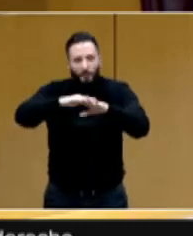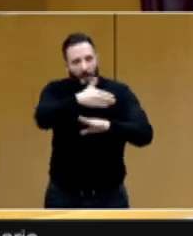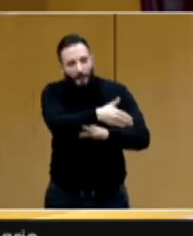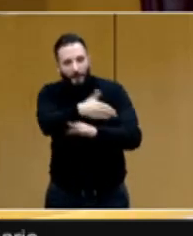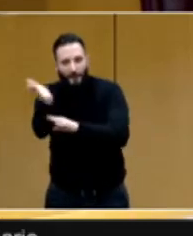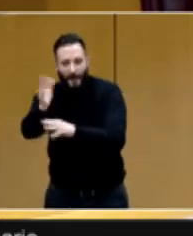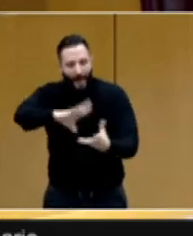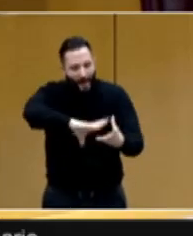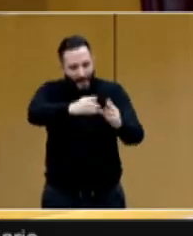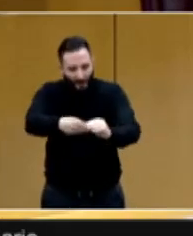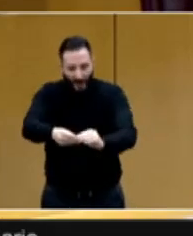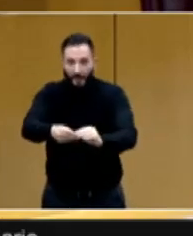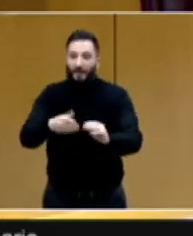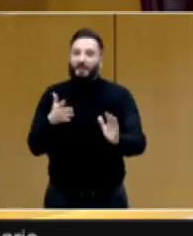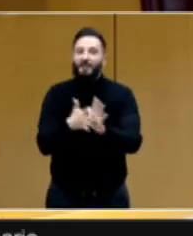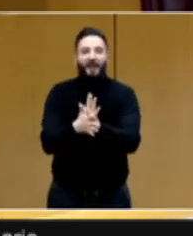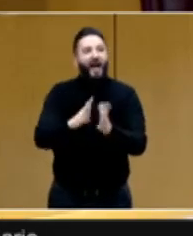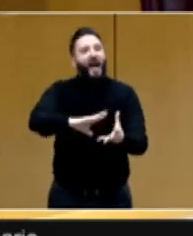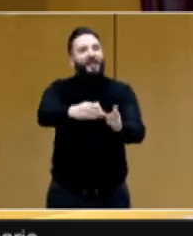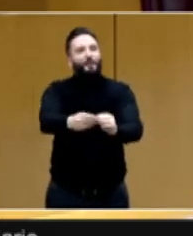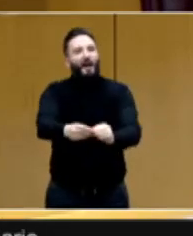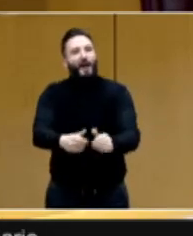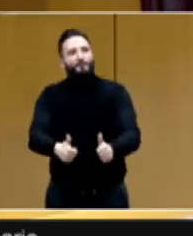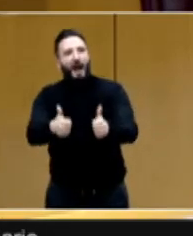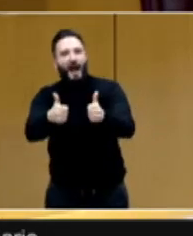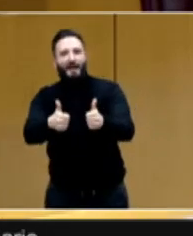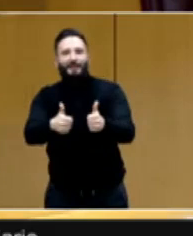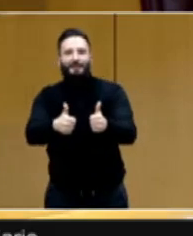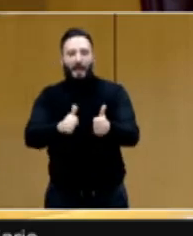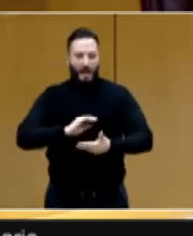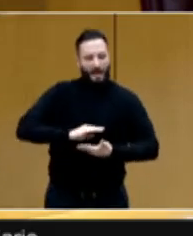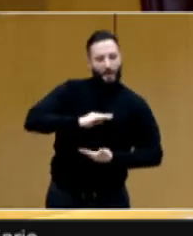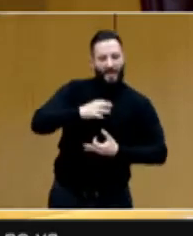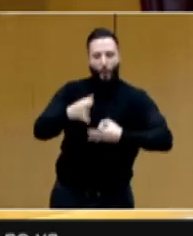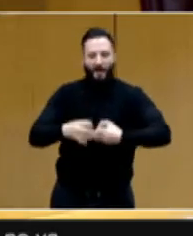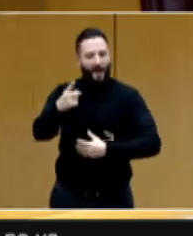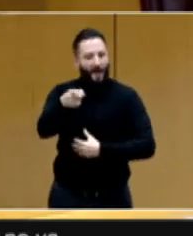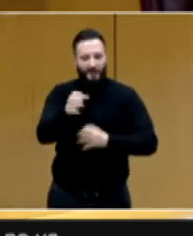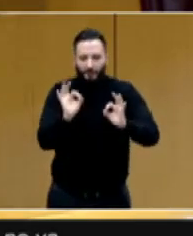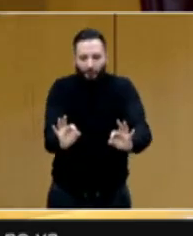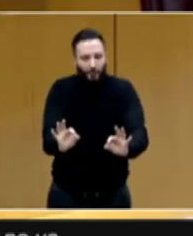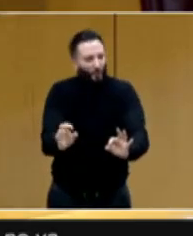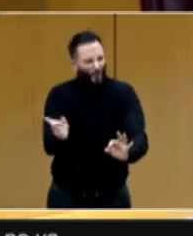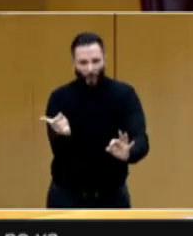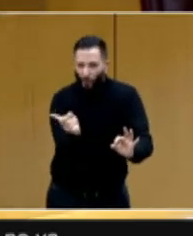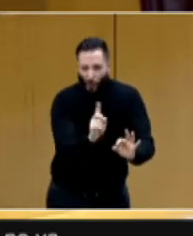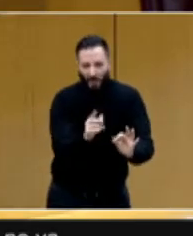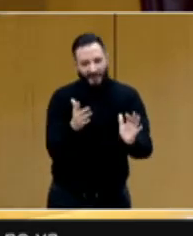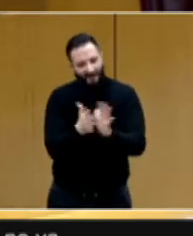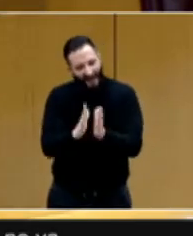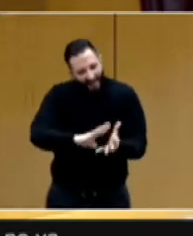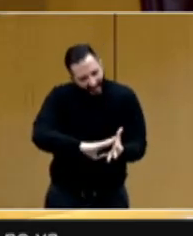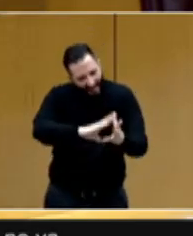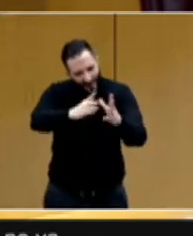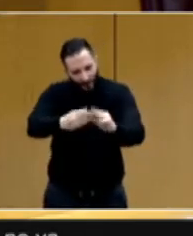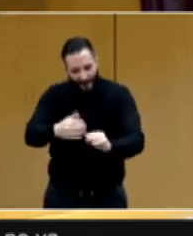no ya tanto definir lo que puede ser una capacidad jurídica no no no no no ya tanto eso sino el adaptar a esta realidad de la